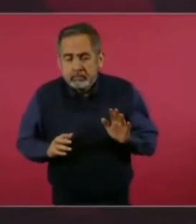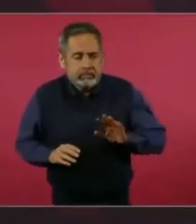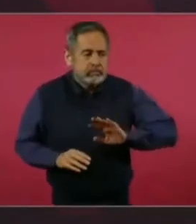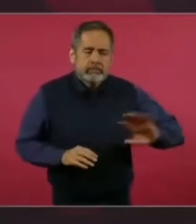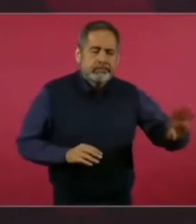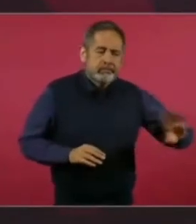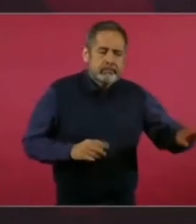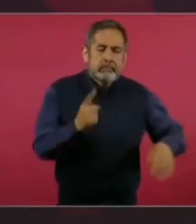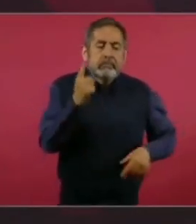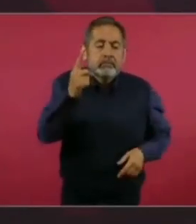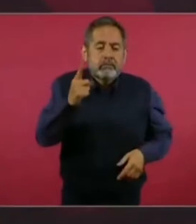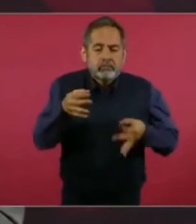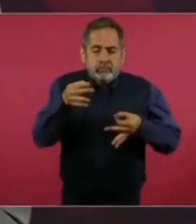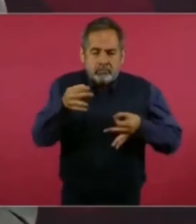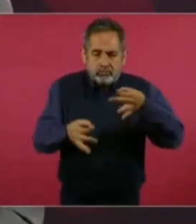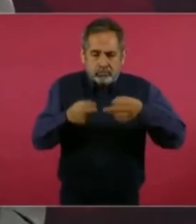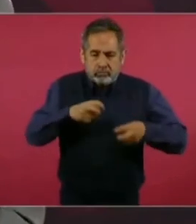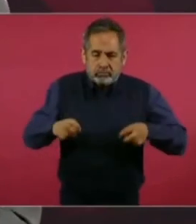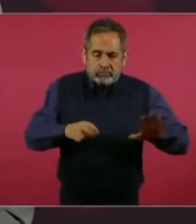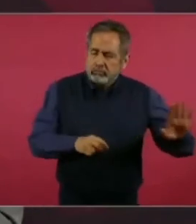ministro